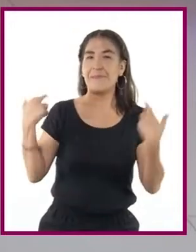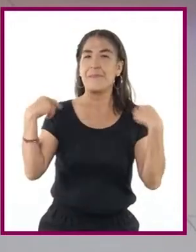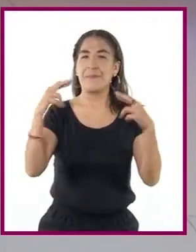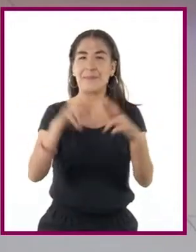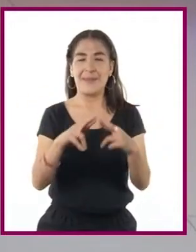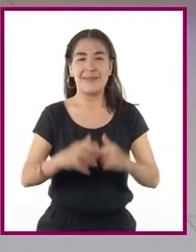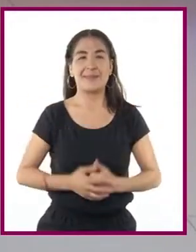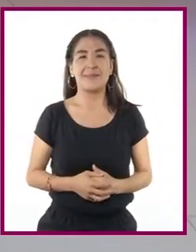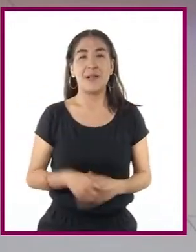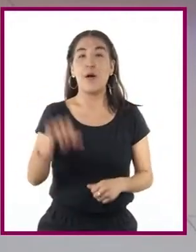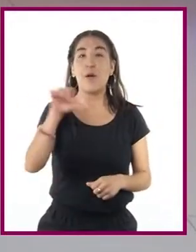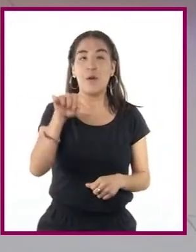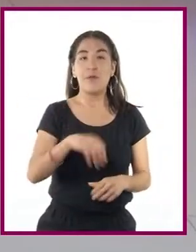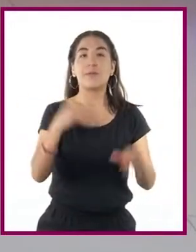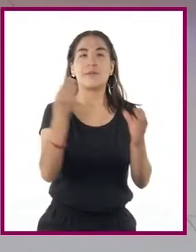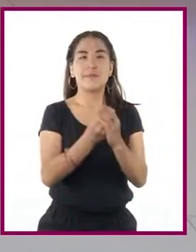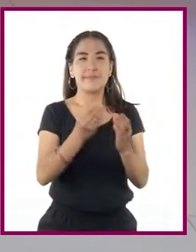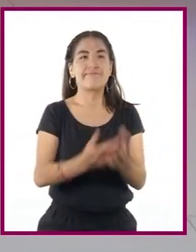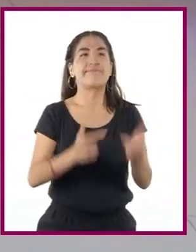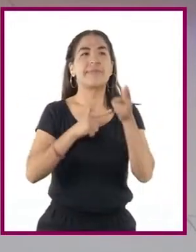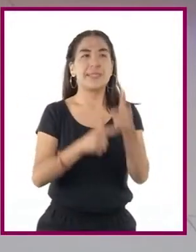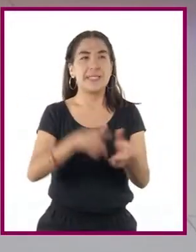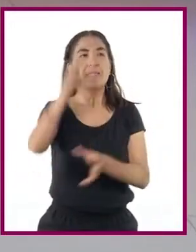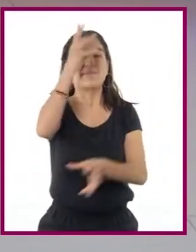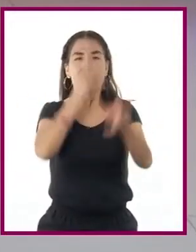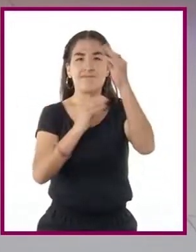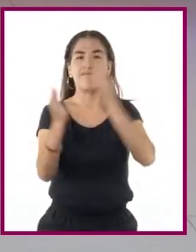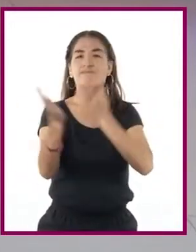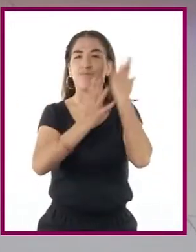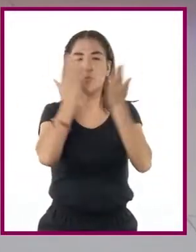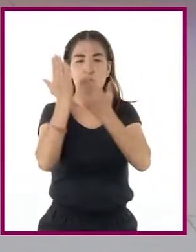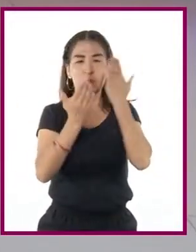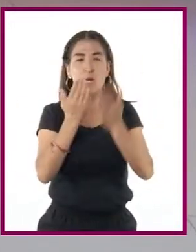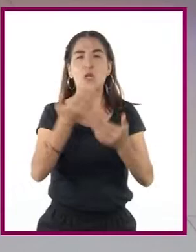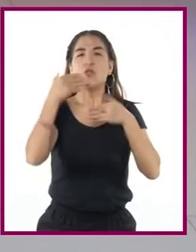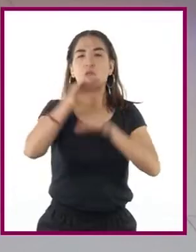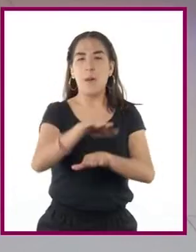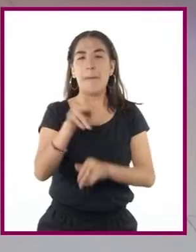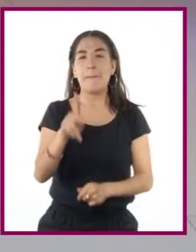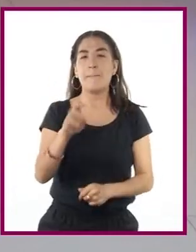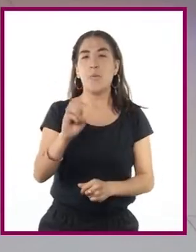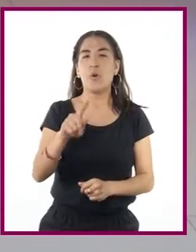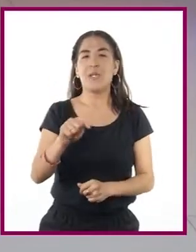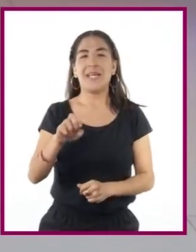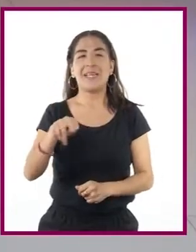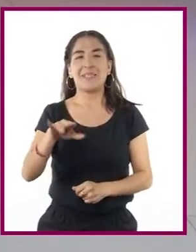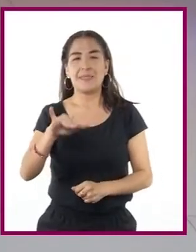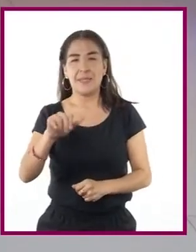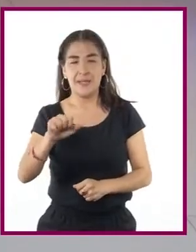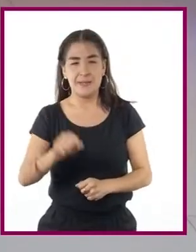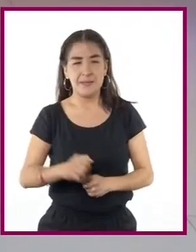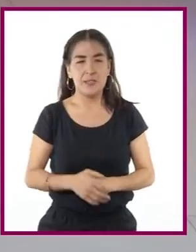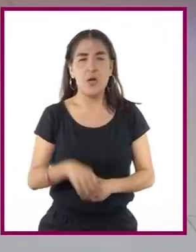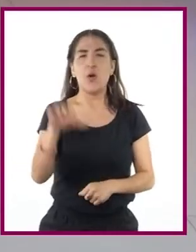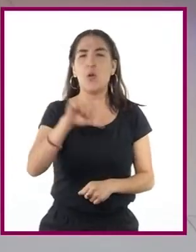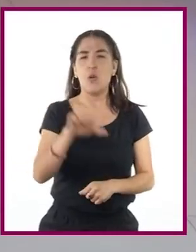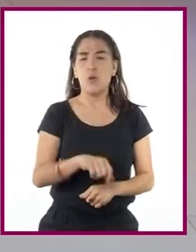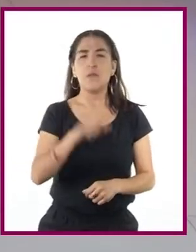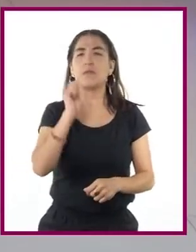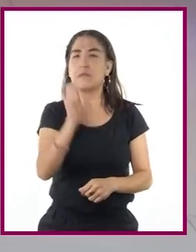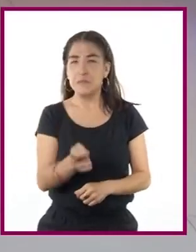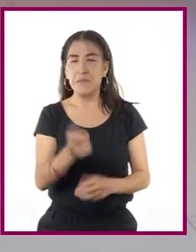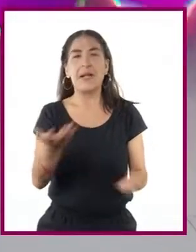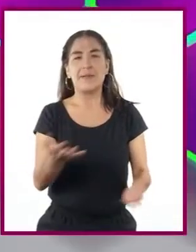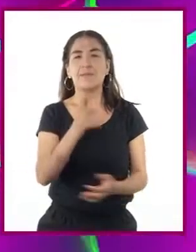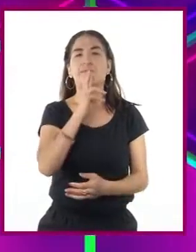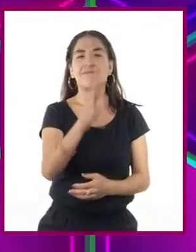Saúl. En esta sesión continuaremos estudiando situaciones en torno a las potencias. En este programa resolveremos